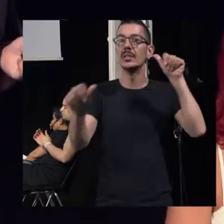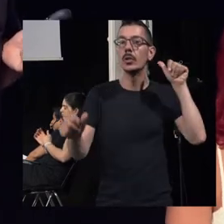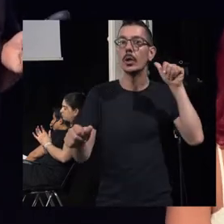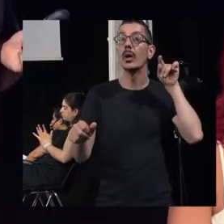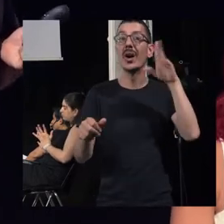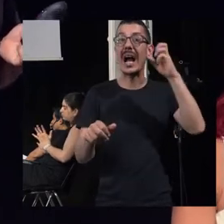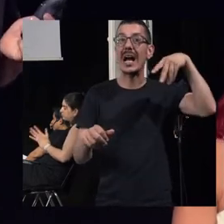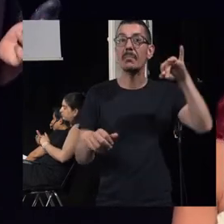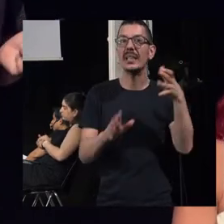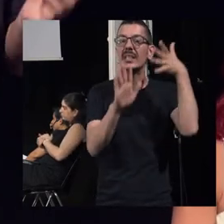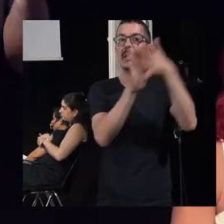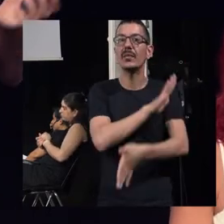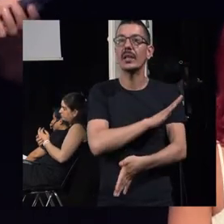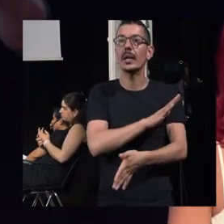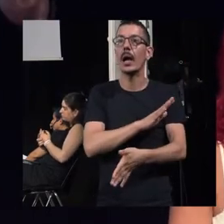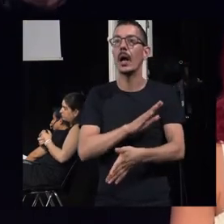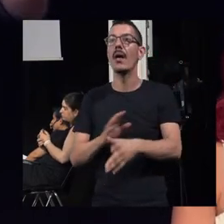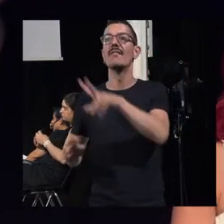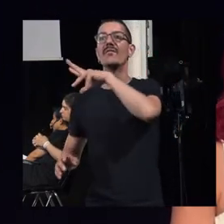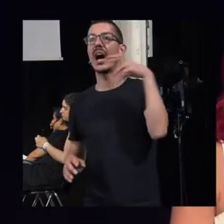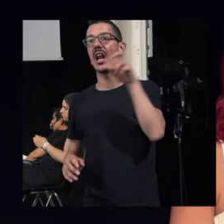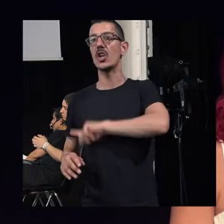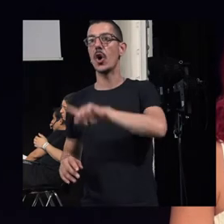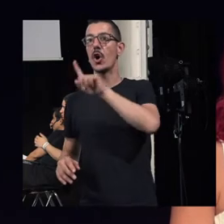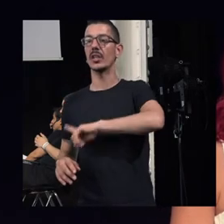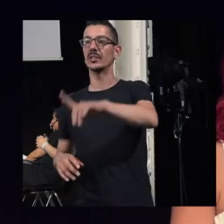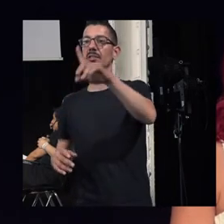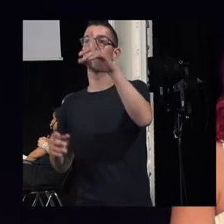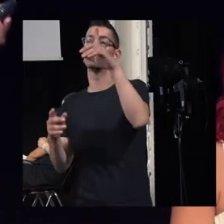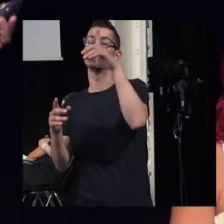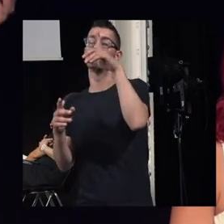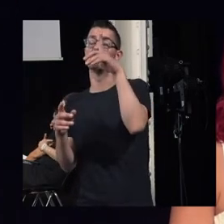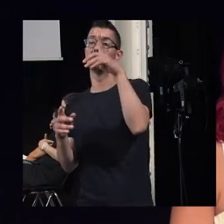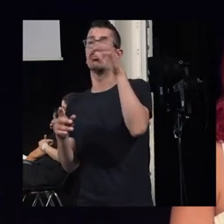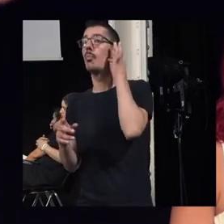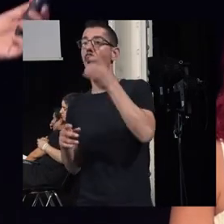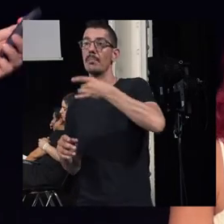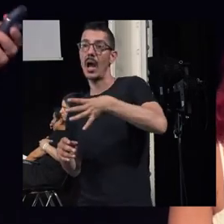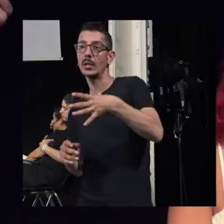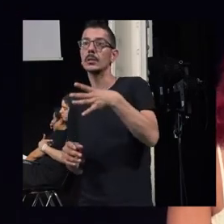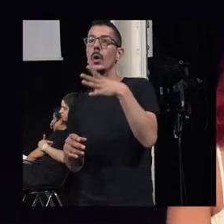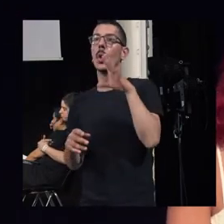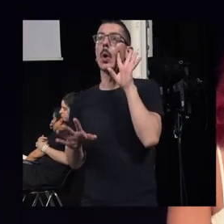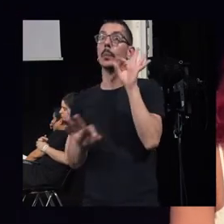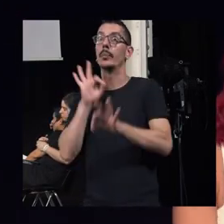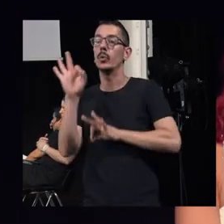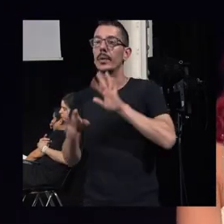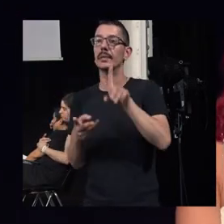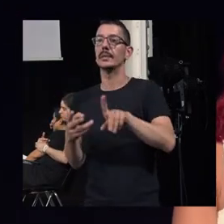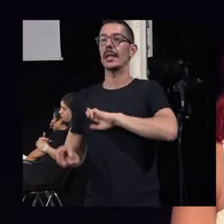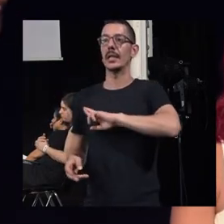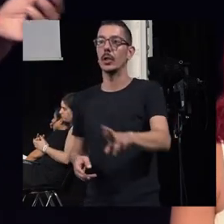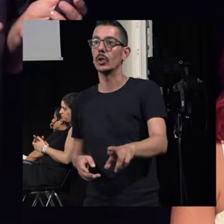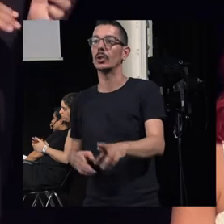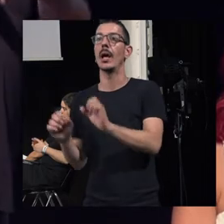valores de la mujer blanca en ese contexto histórico, que quería ser prudente, quería ser religiosa, quería ser